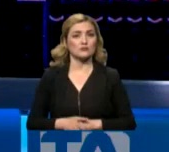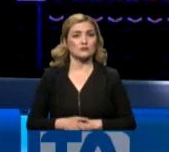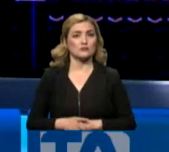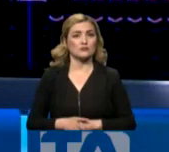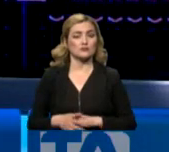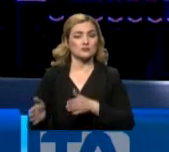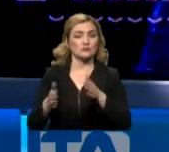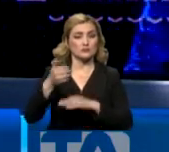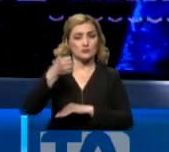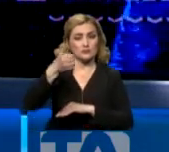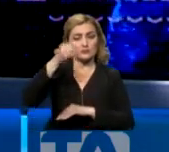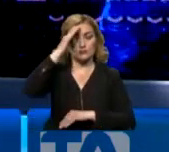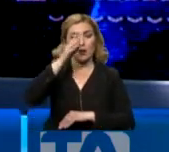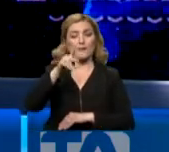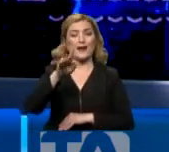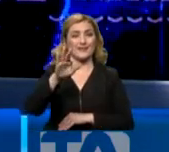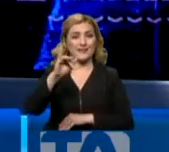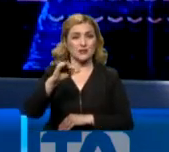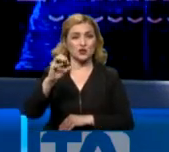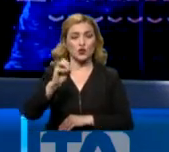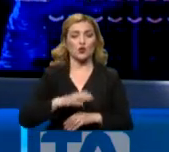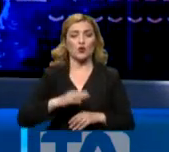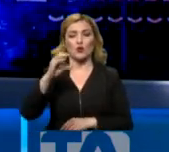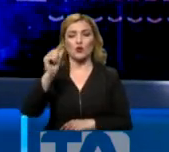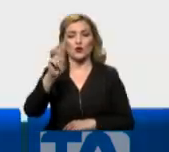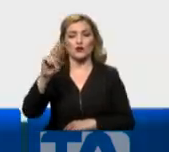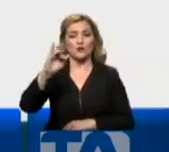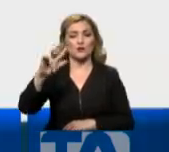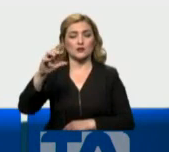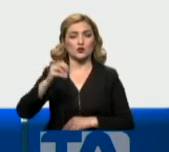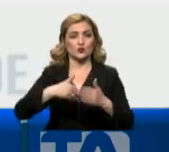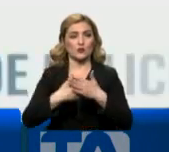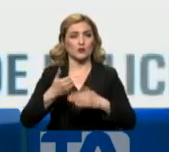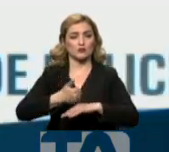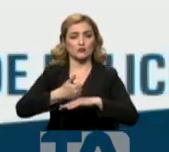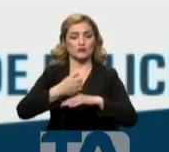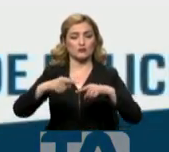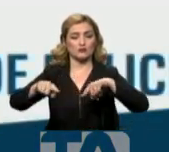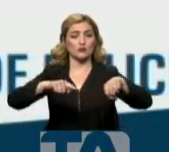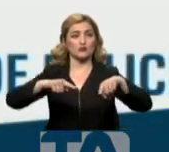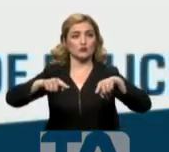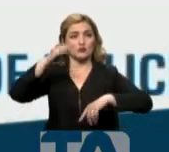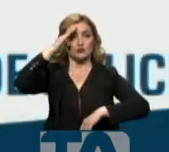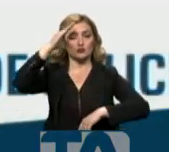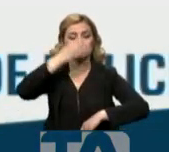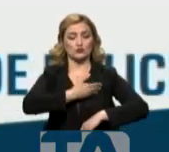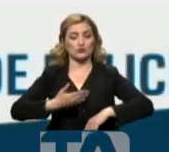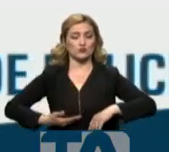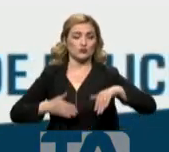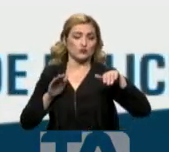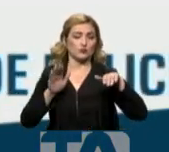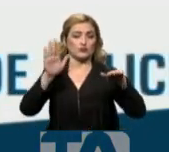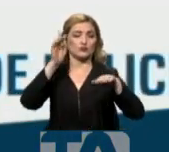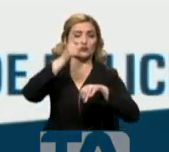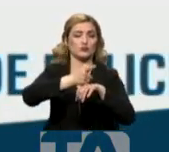El general Patricio Carrillo Rosero es el nuevo comandante general de la Policía Nacional. El presidente de la República lo nombró